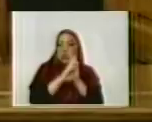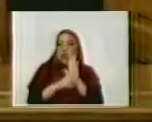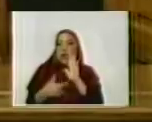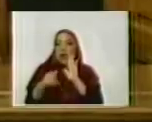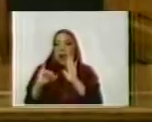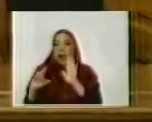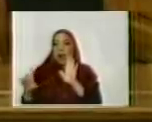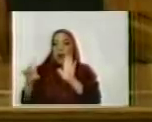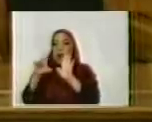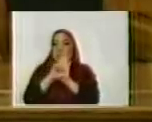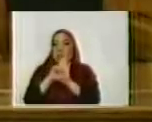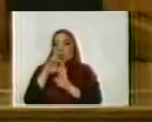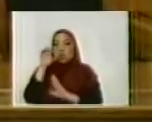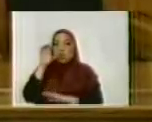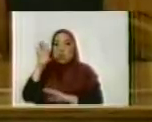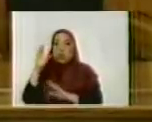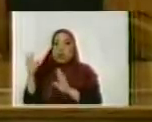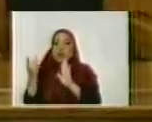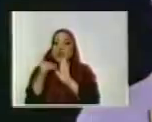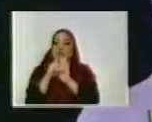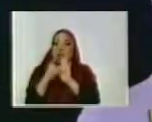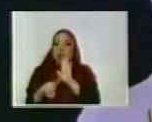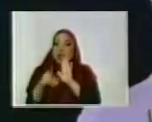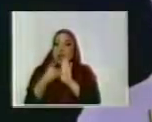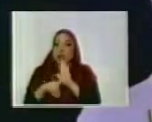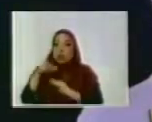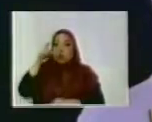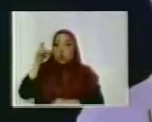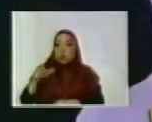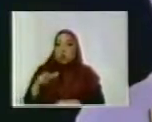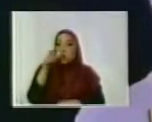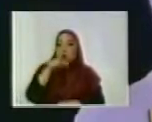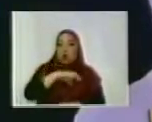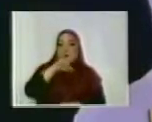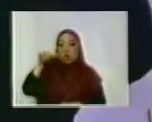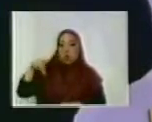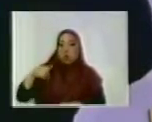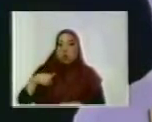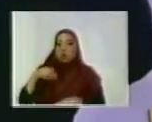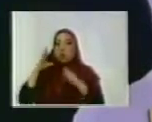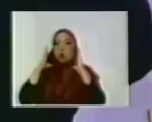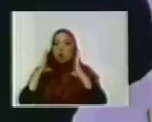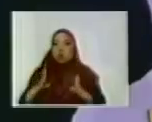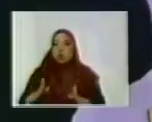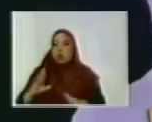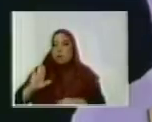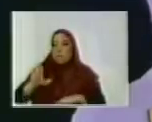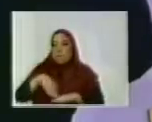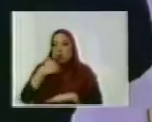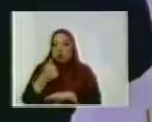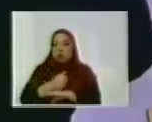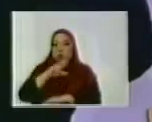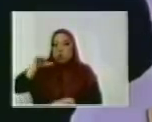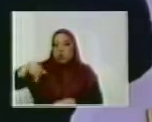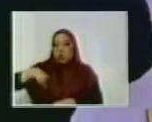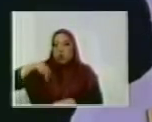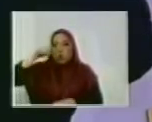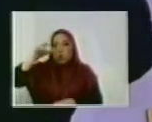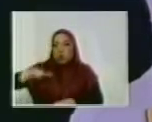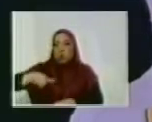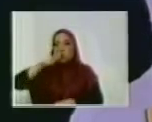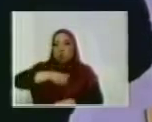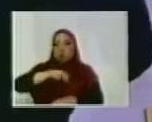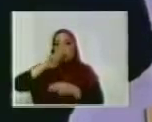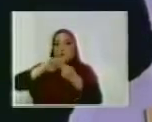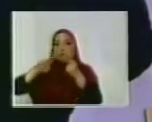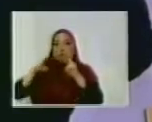república y hacer valer los derechos de nuestro pueblo, los derechos humanos, los derechos fundamentales de nuestro pueblo por la paz,